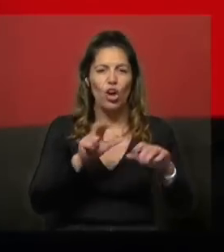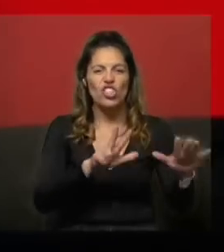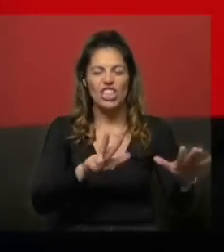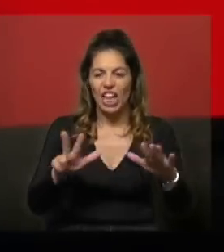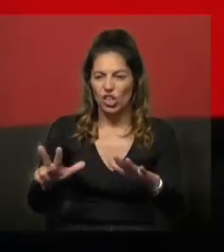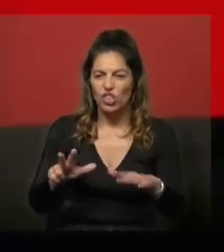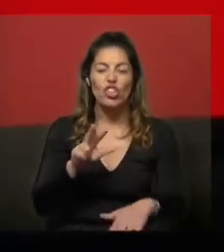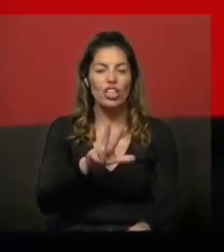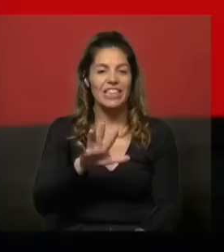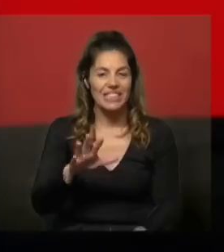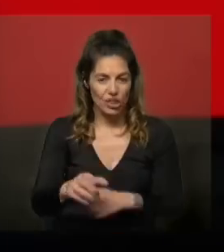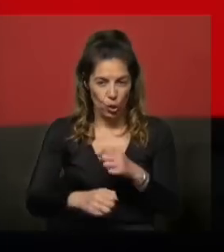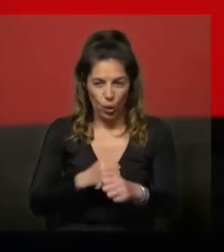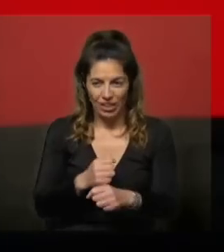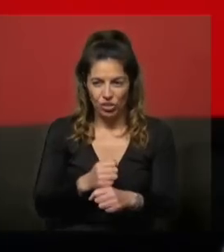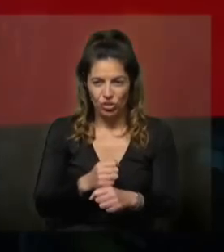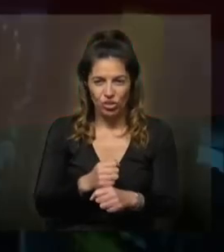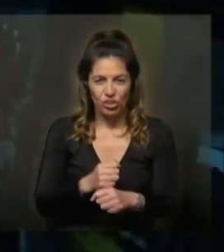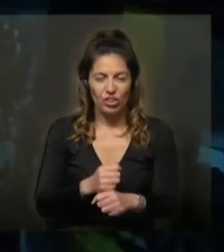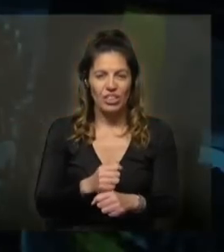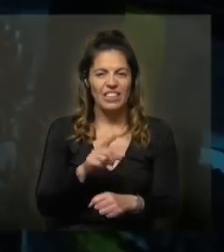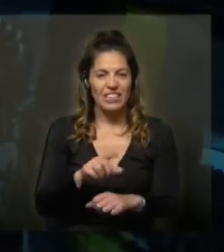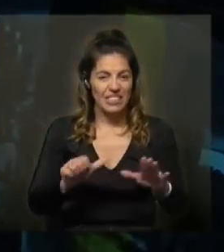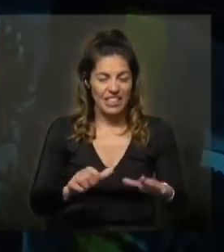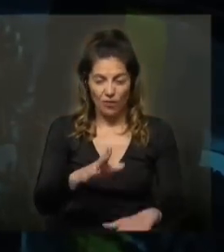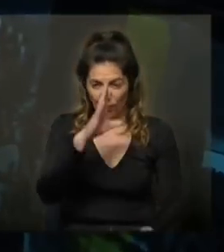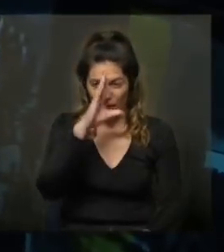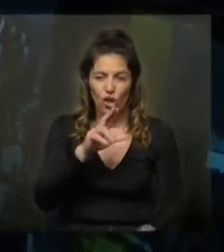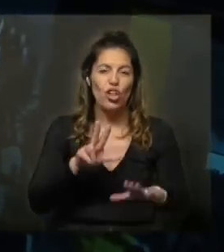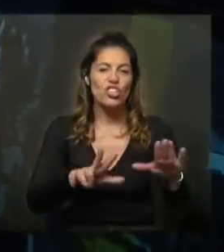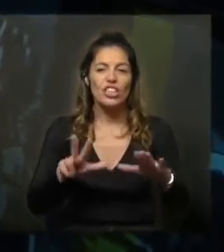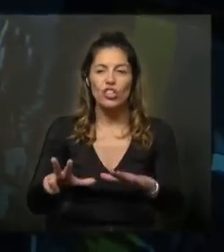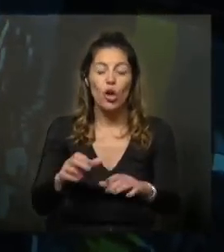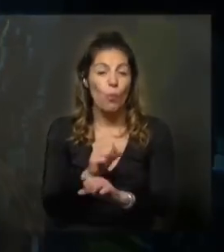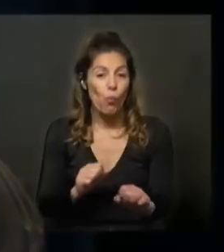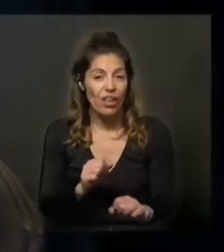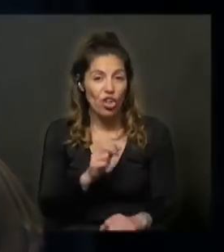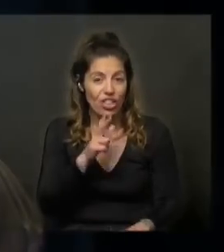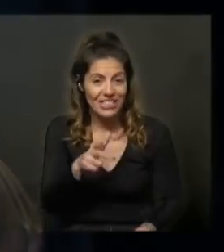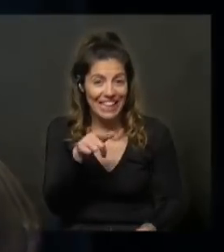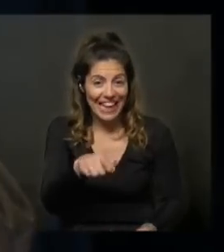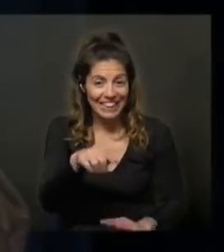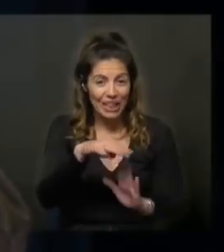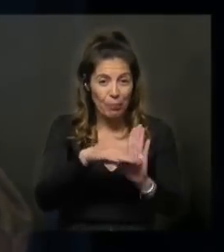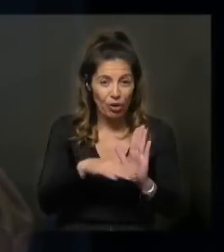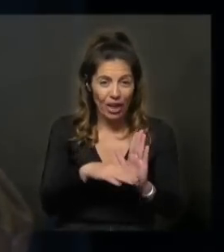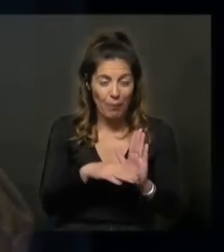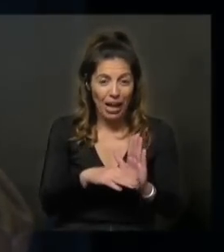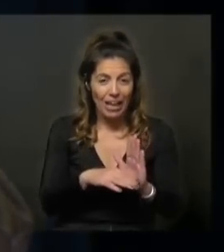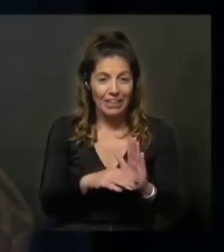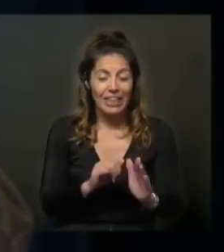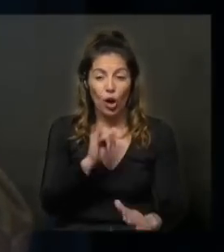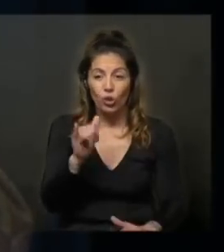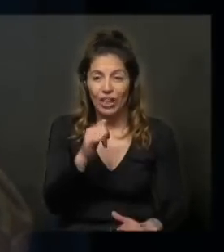88 años o sea que esté en febrero del 88 puedo decir que este programa está dando una Primicia